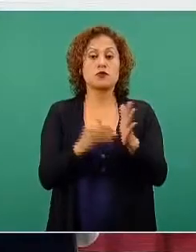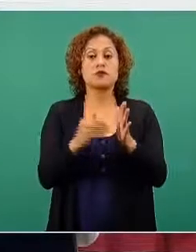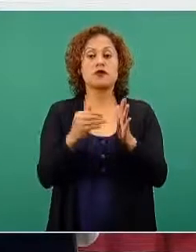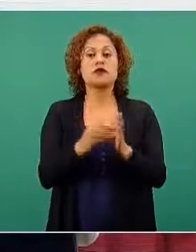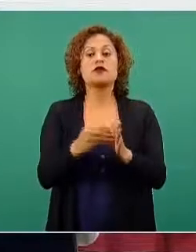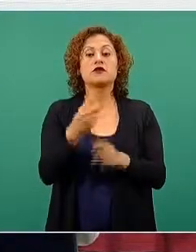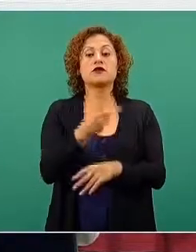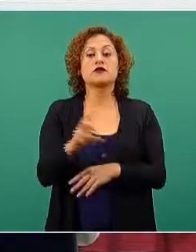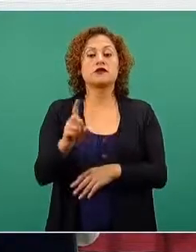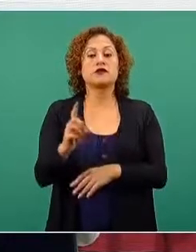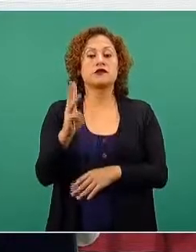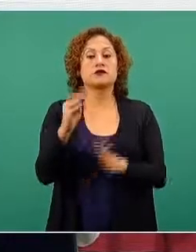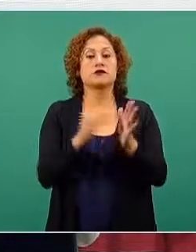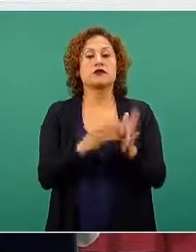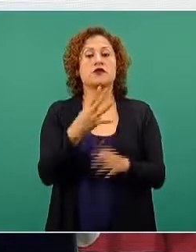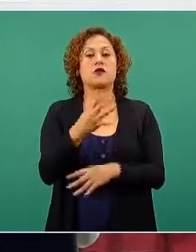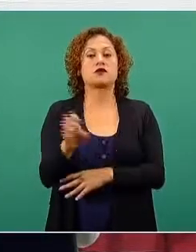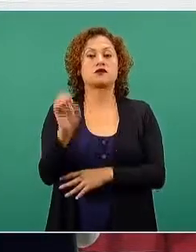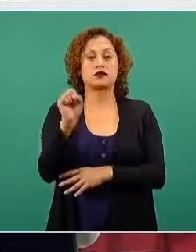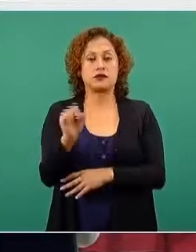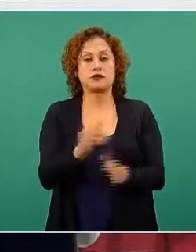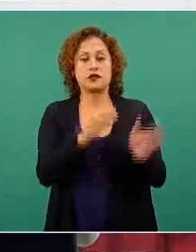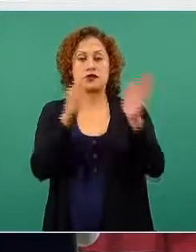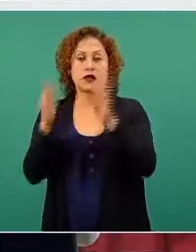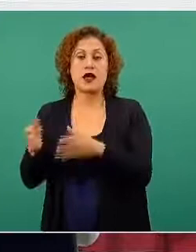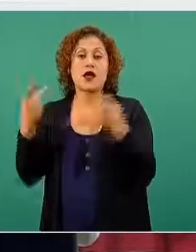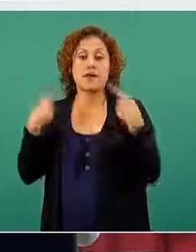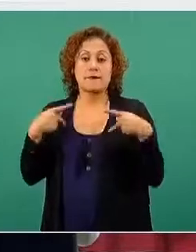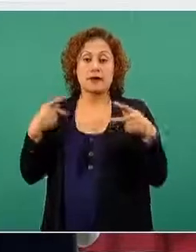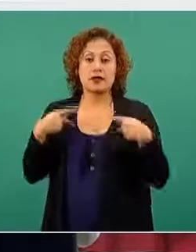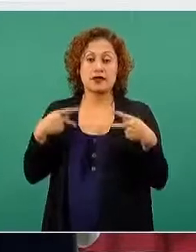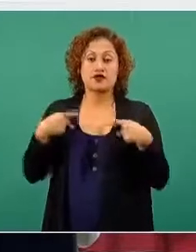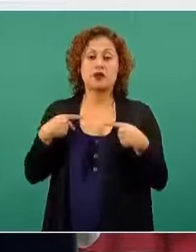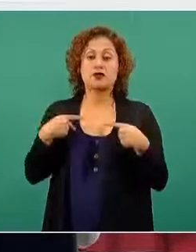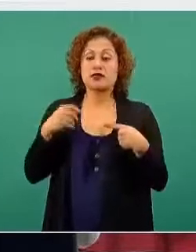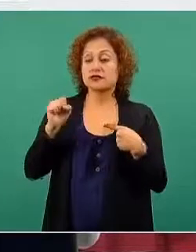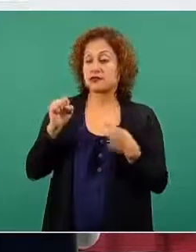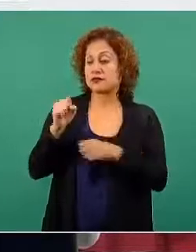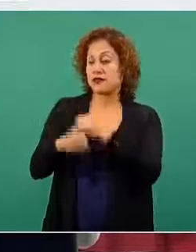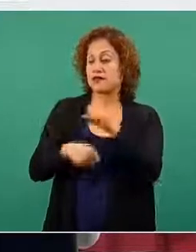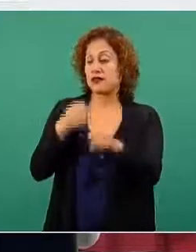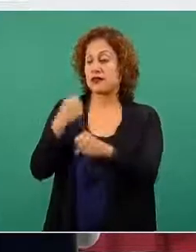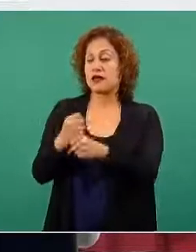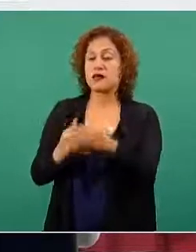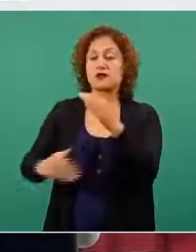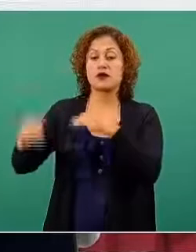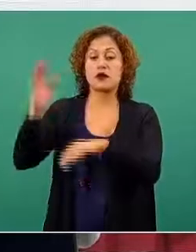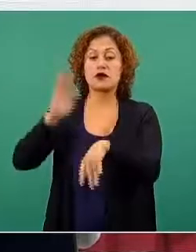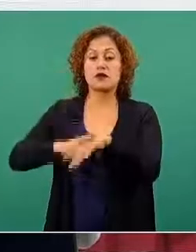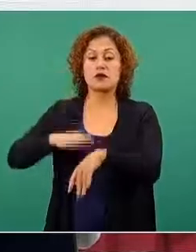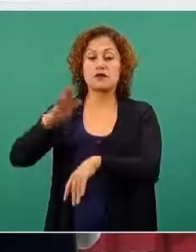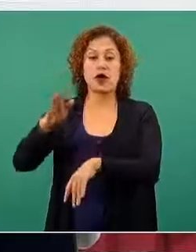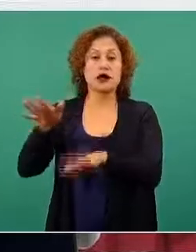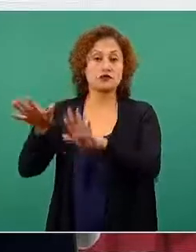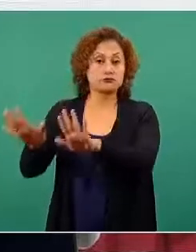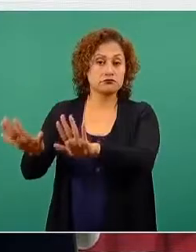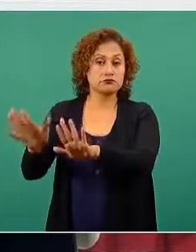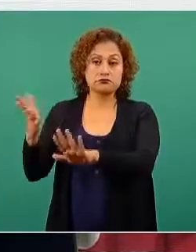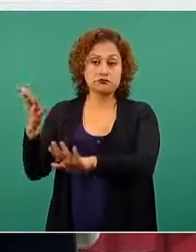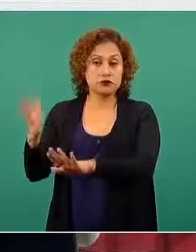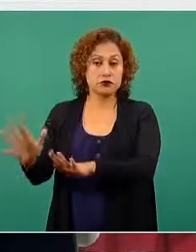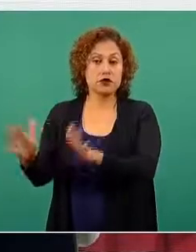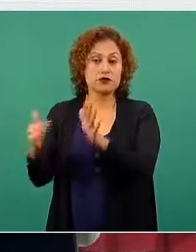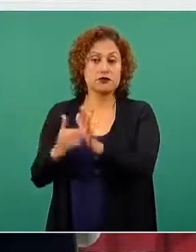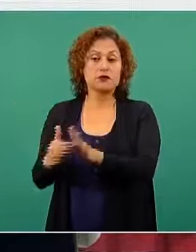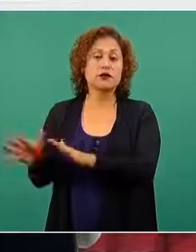1,233,450 personas de 60 y más. Esta cifra, como ya hemos comentado varias veces, se ha quedado ahí congelada, es